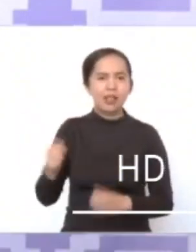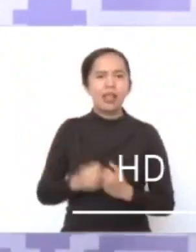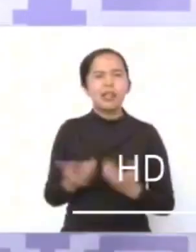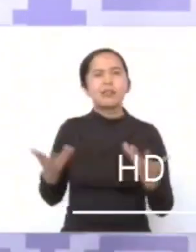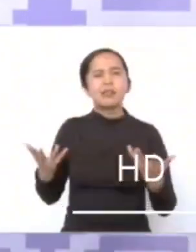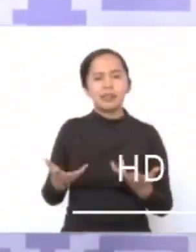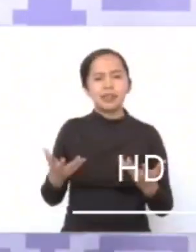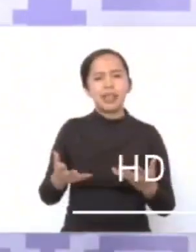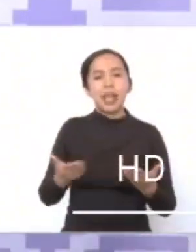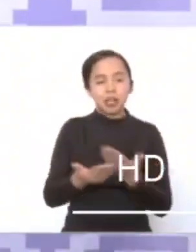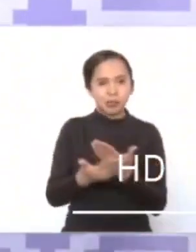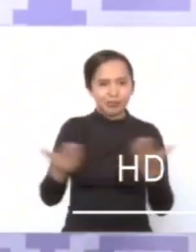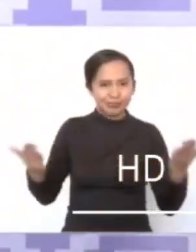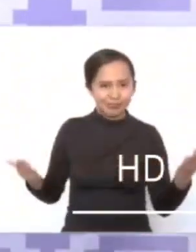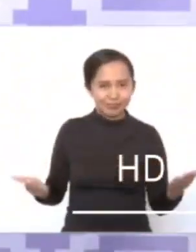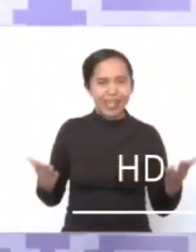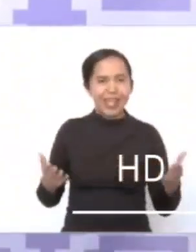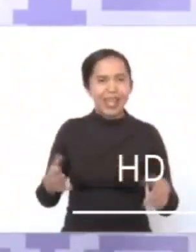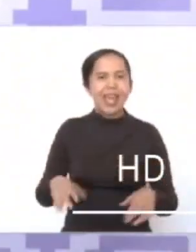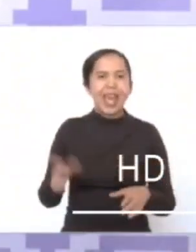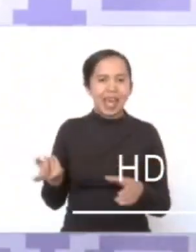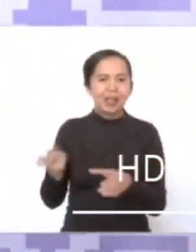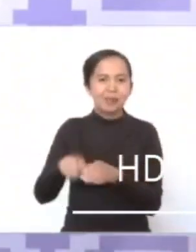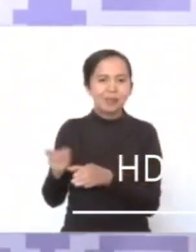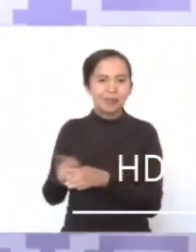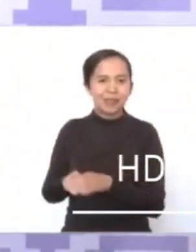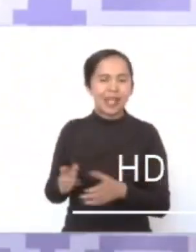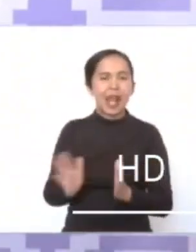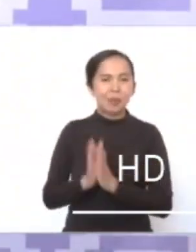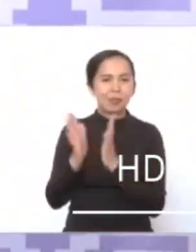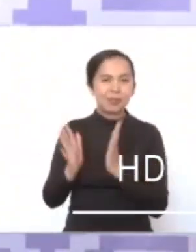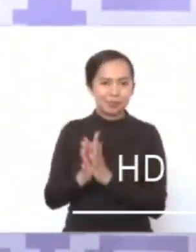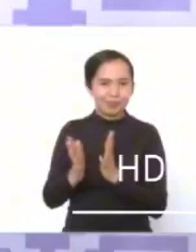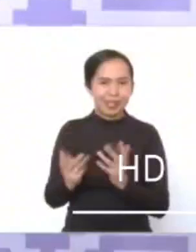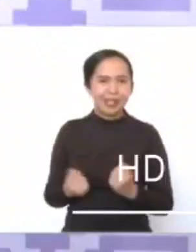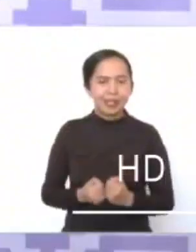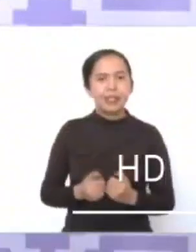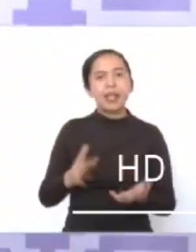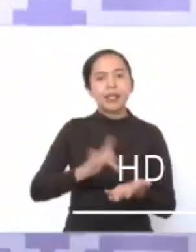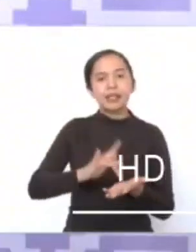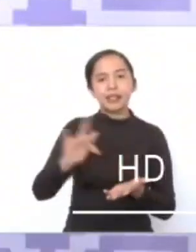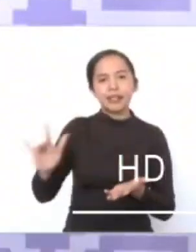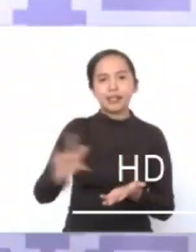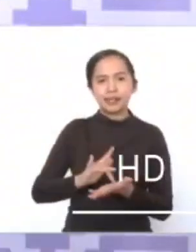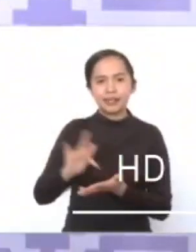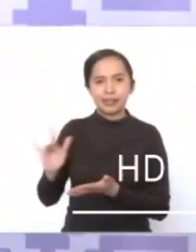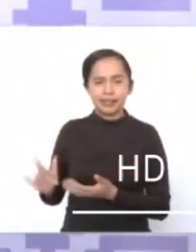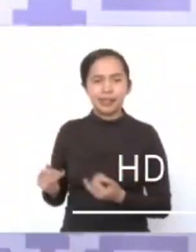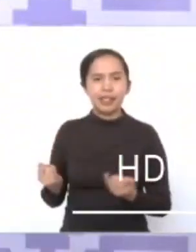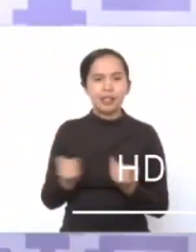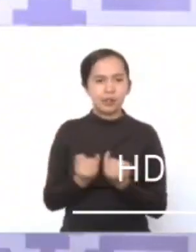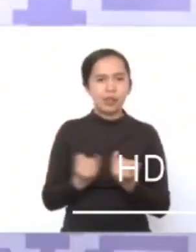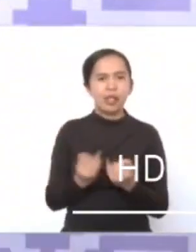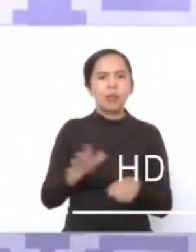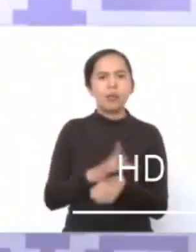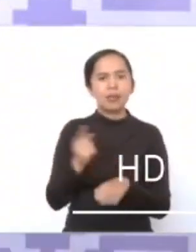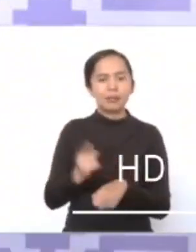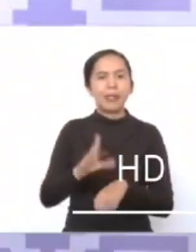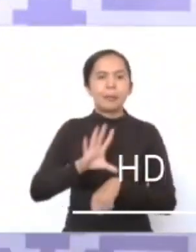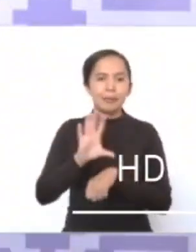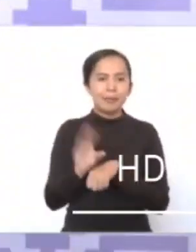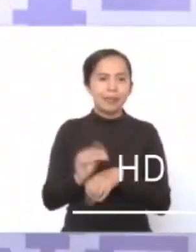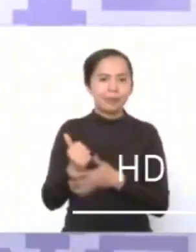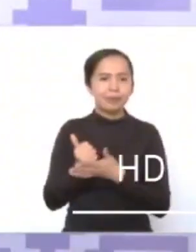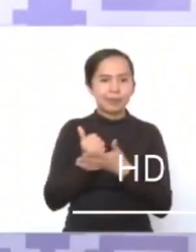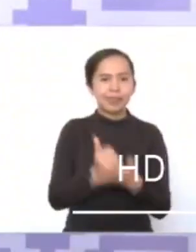de colaboradores que son ustedes y que son las integrantes del Presidium. Así que por todo eso les agradecemos en el Consejo Ciudadano que nos permitan ayudar